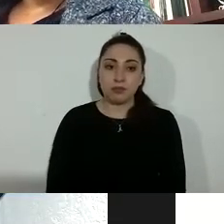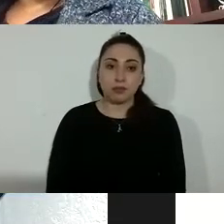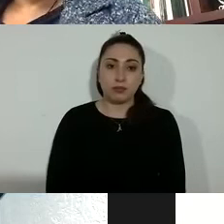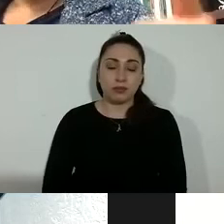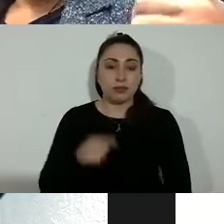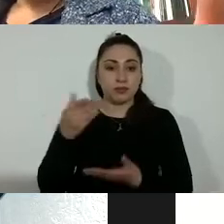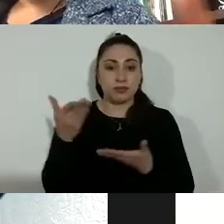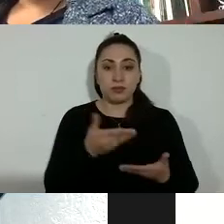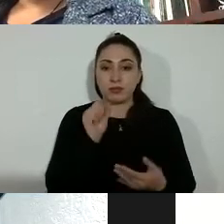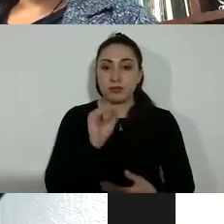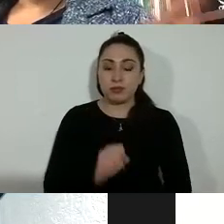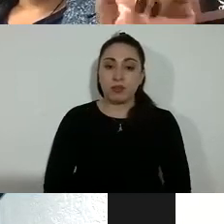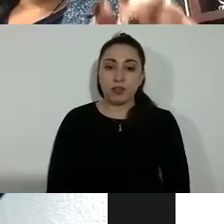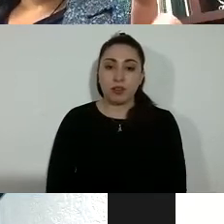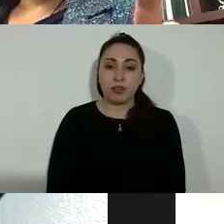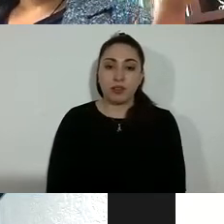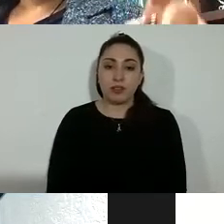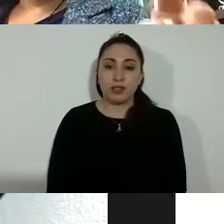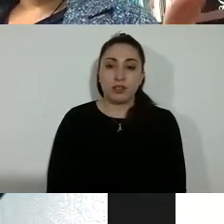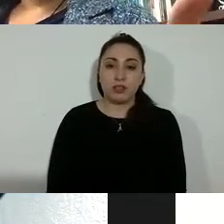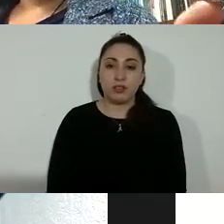Gaviño, presente. Gracias, diputado.